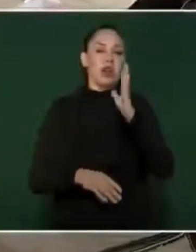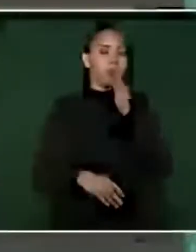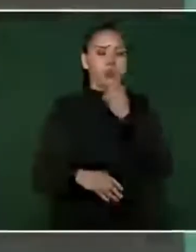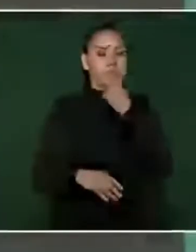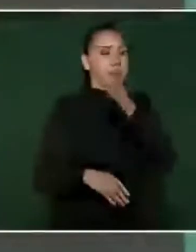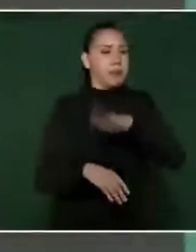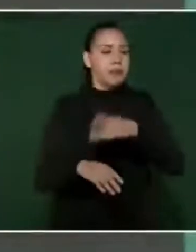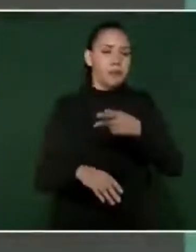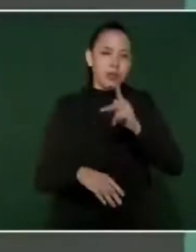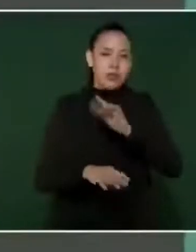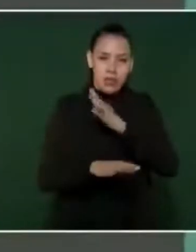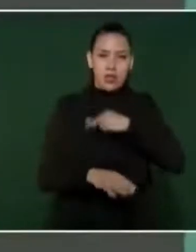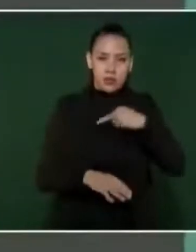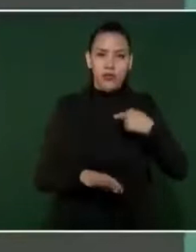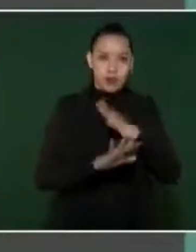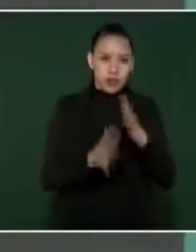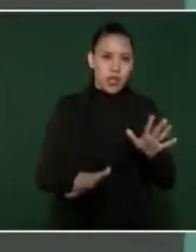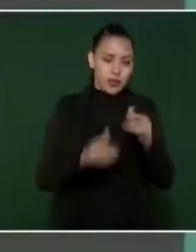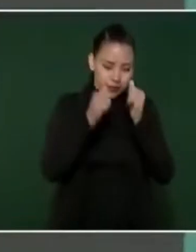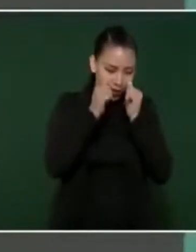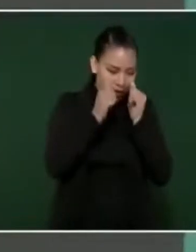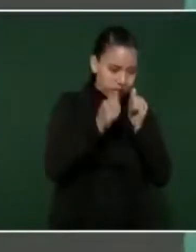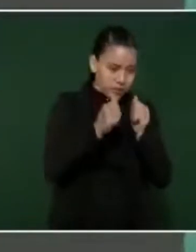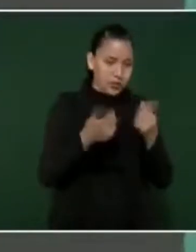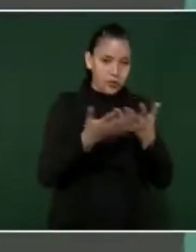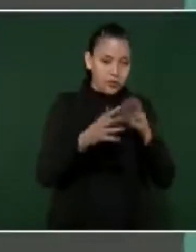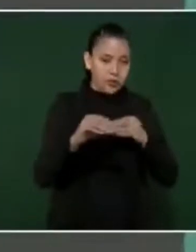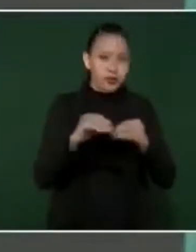atendiendo. Está ya a cargo